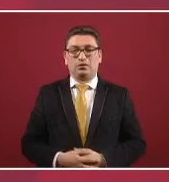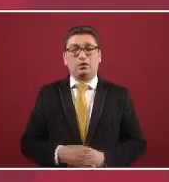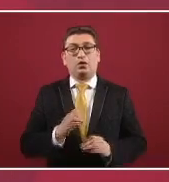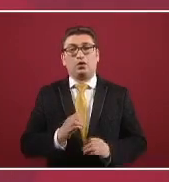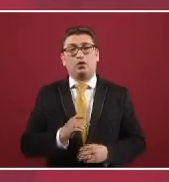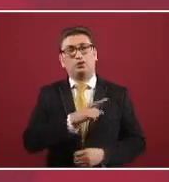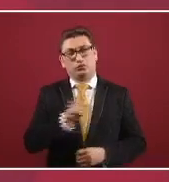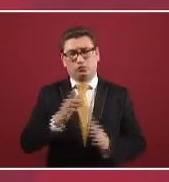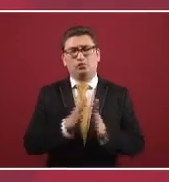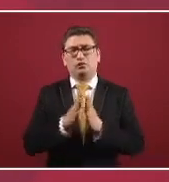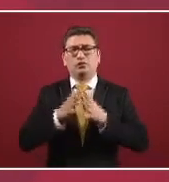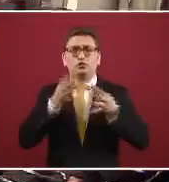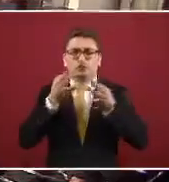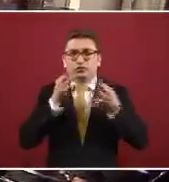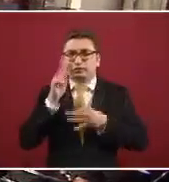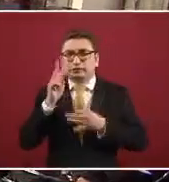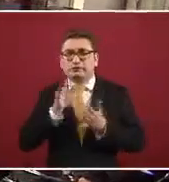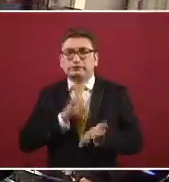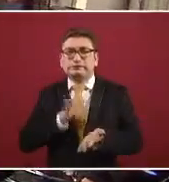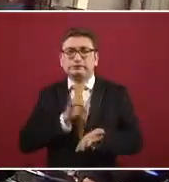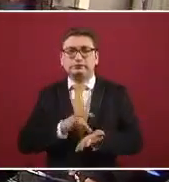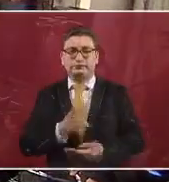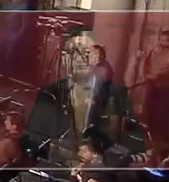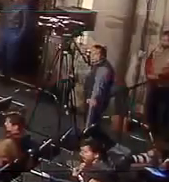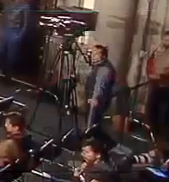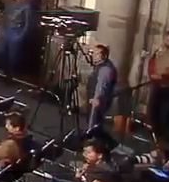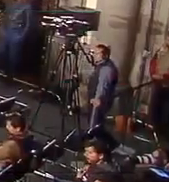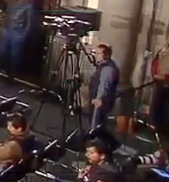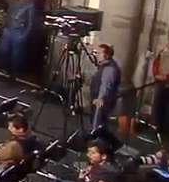ponte a ver el noticiero.